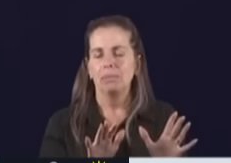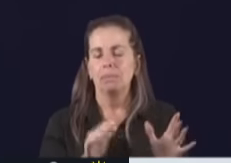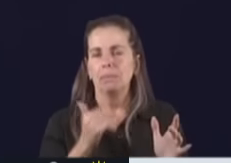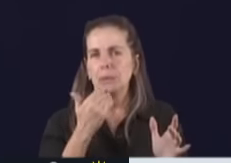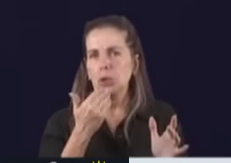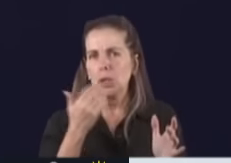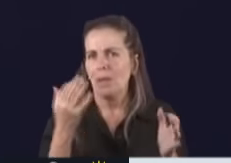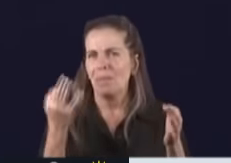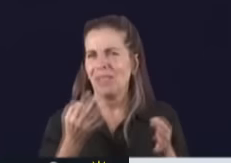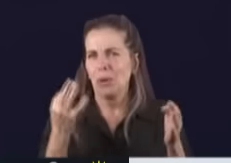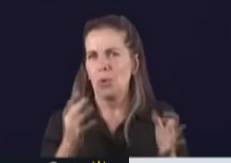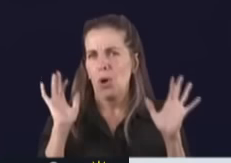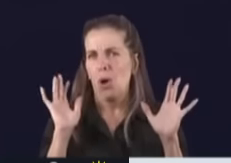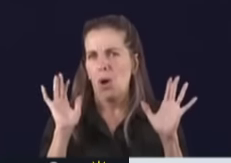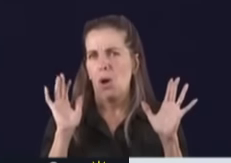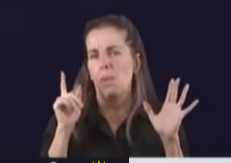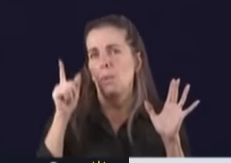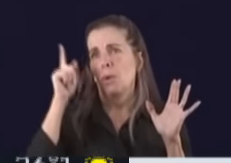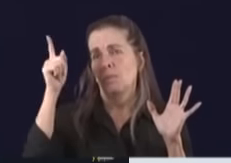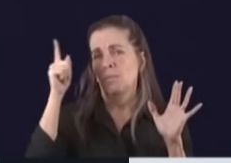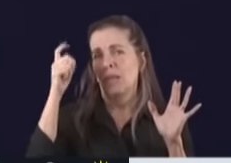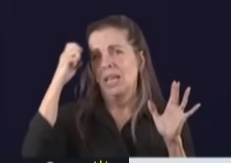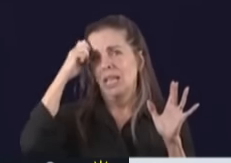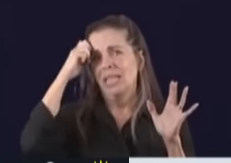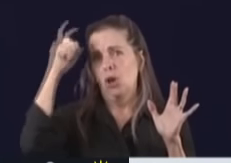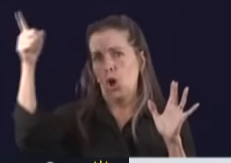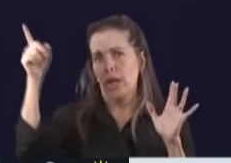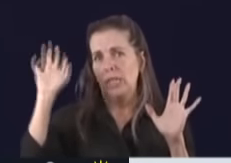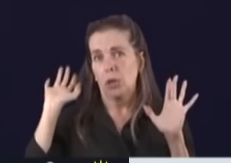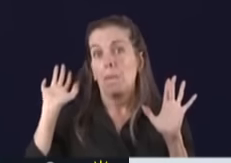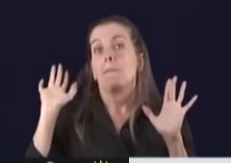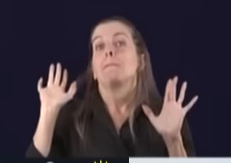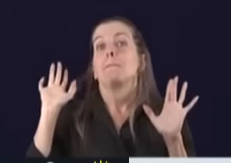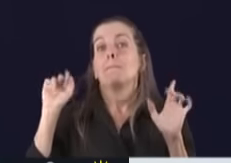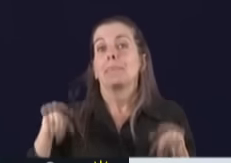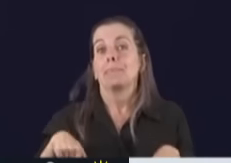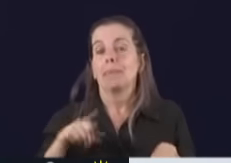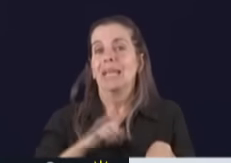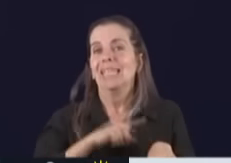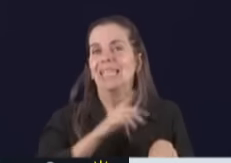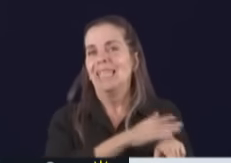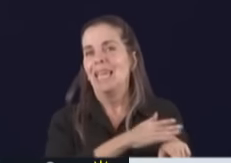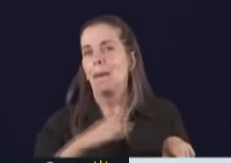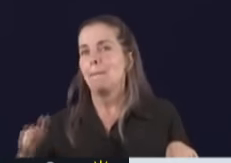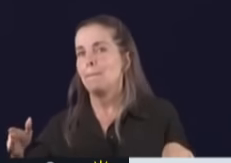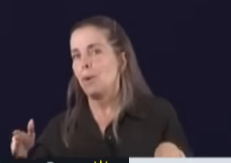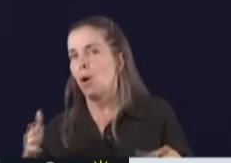porque el trámite legislativo, la verdad es que no sabemos si se va a poder cumplimentar en términos de